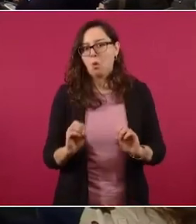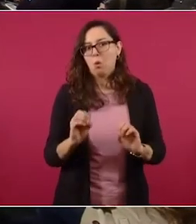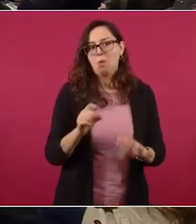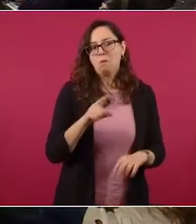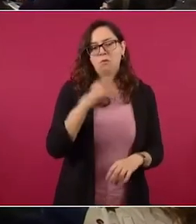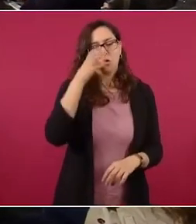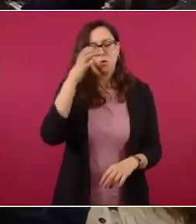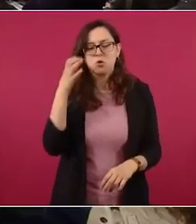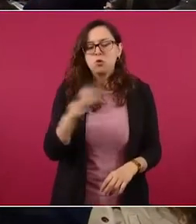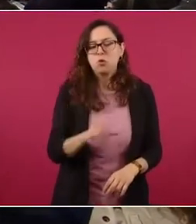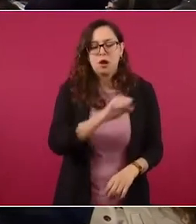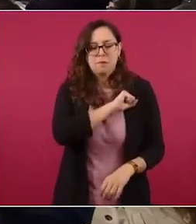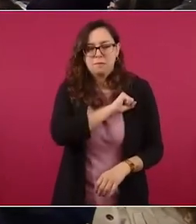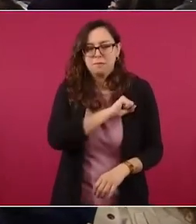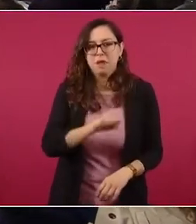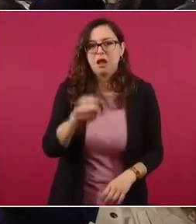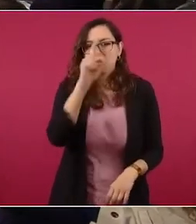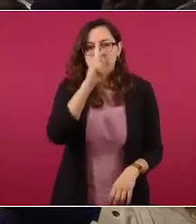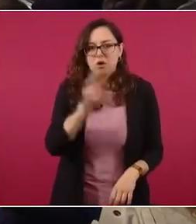porque